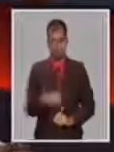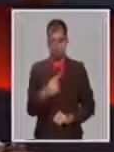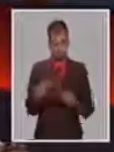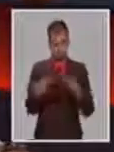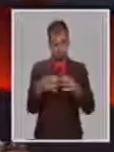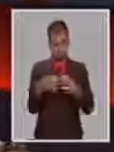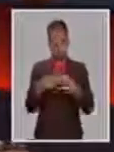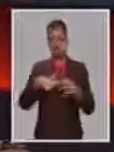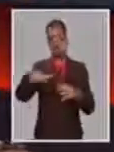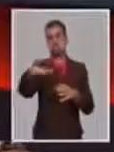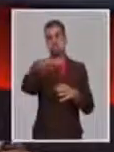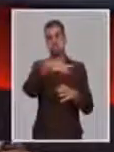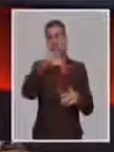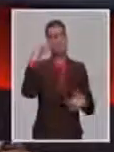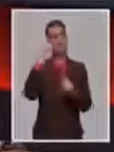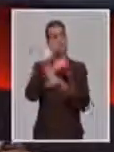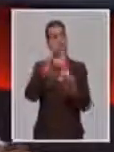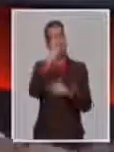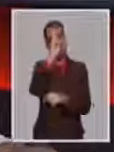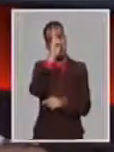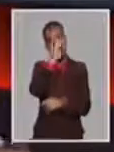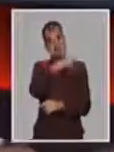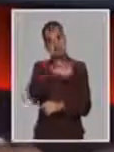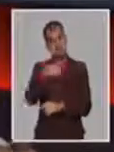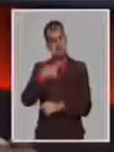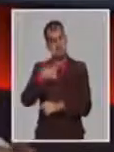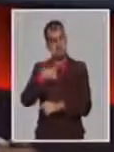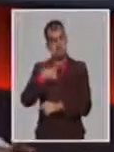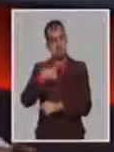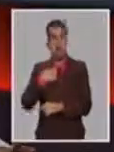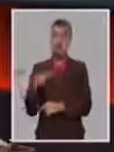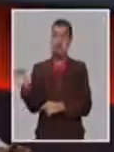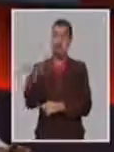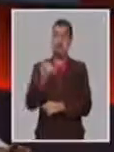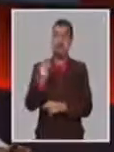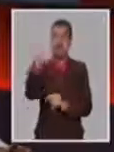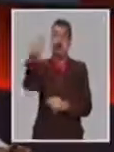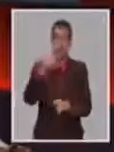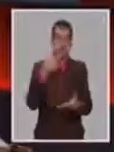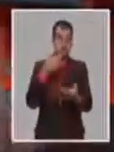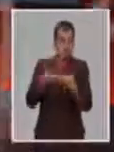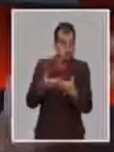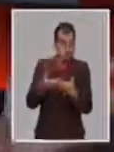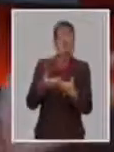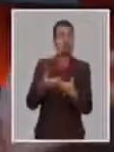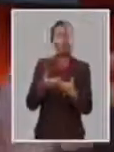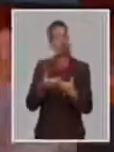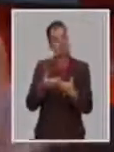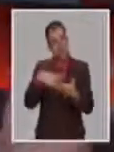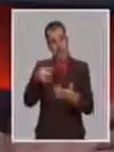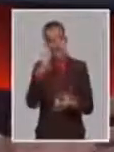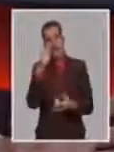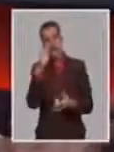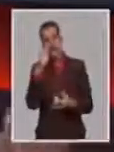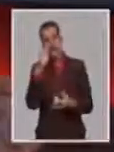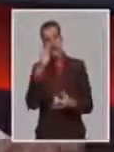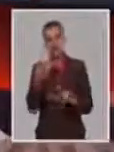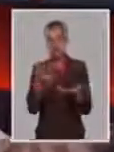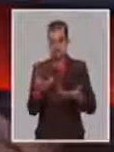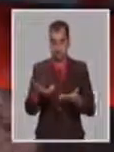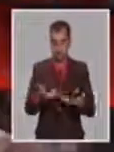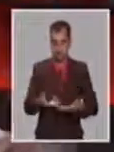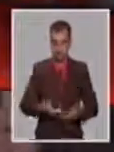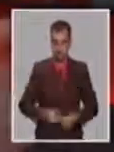vinculado todas las facultades de ciencias médicas de la ciudad, de los municipios donde se han involucrado, para vigilar por